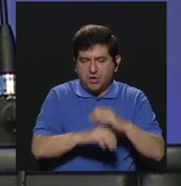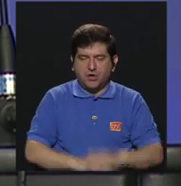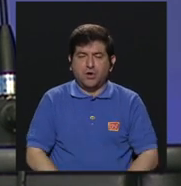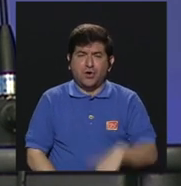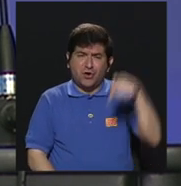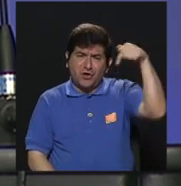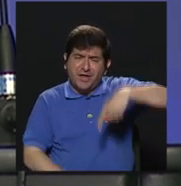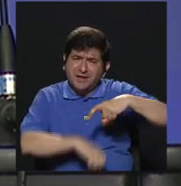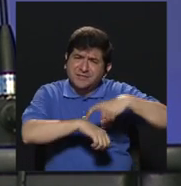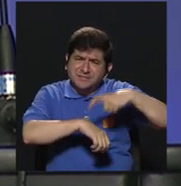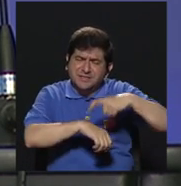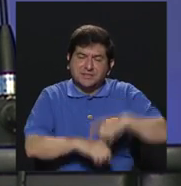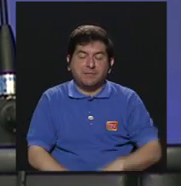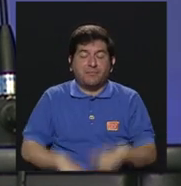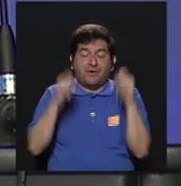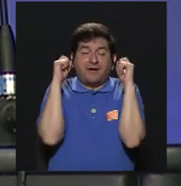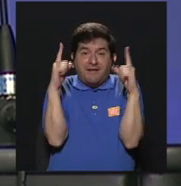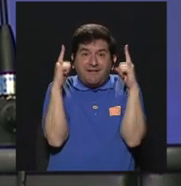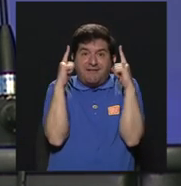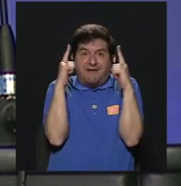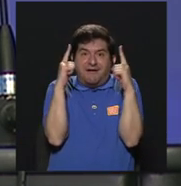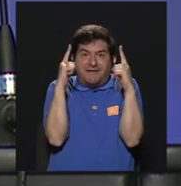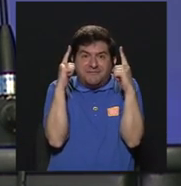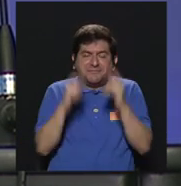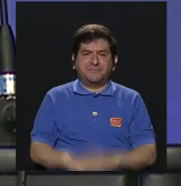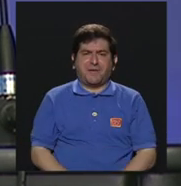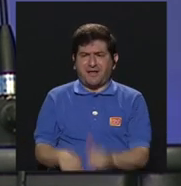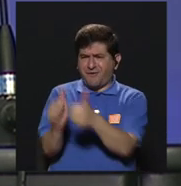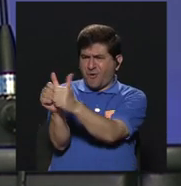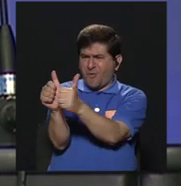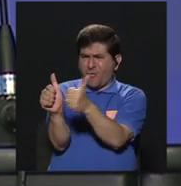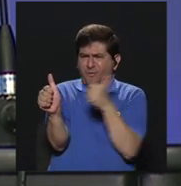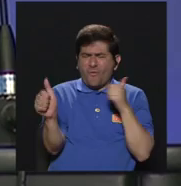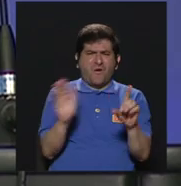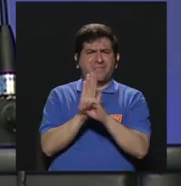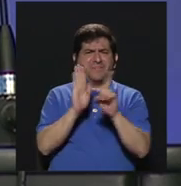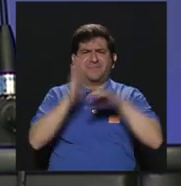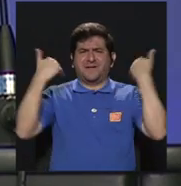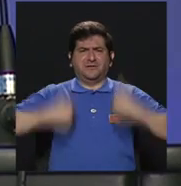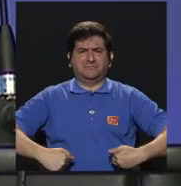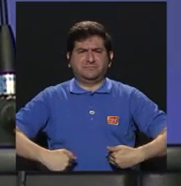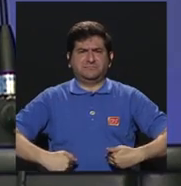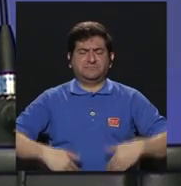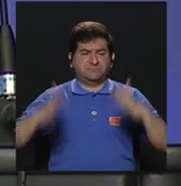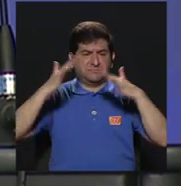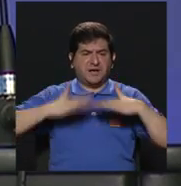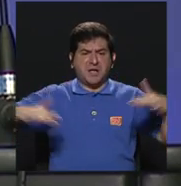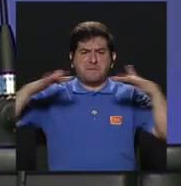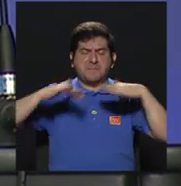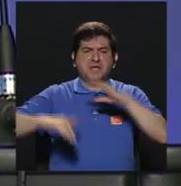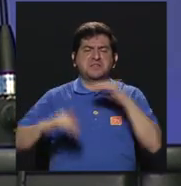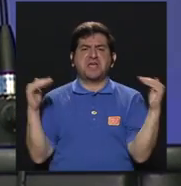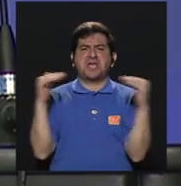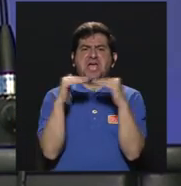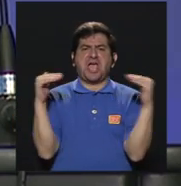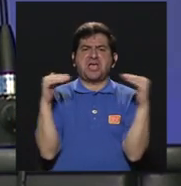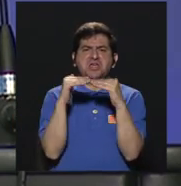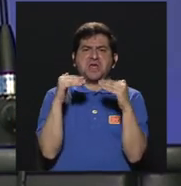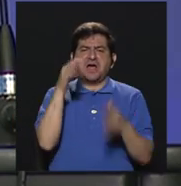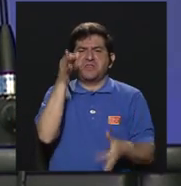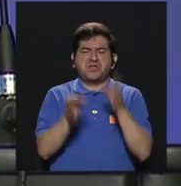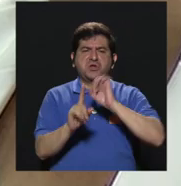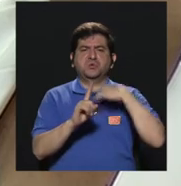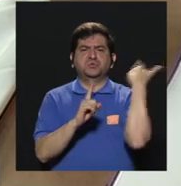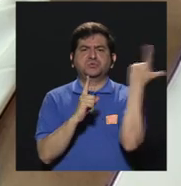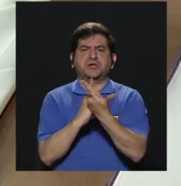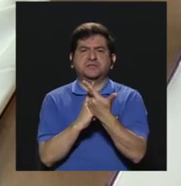hoy en día son alarmantes los retrocesos en derechos humanos, ambiente, equidad y justicia